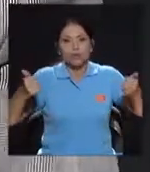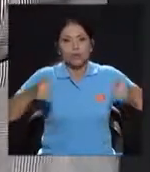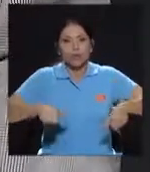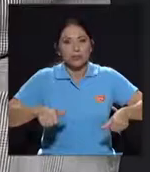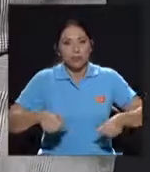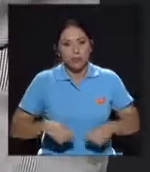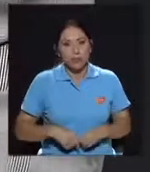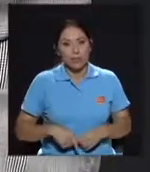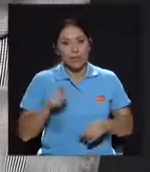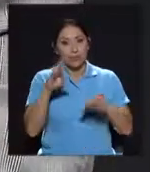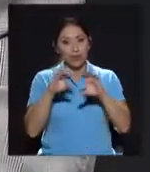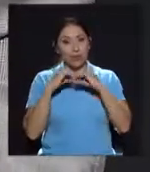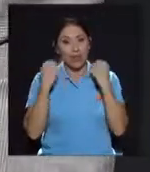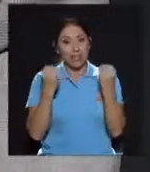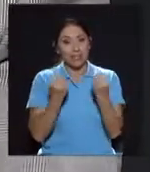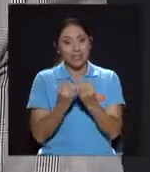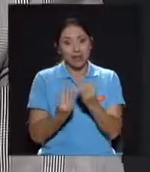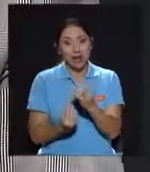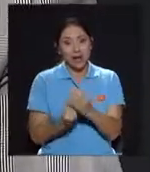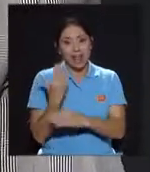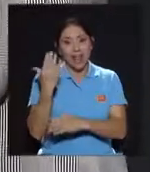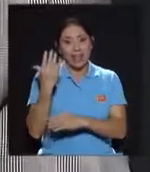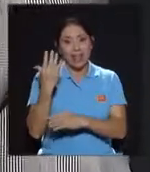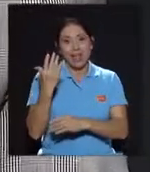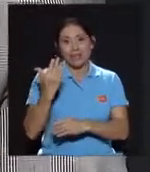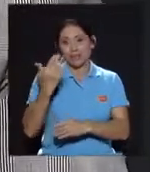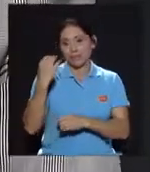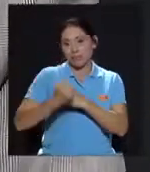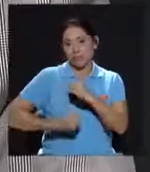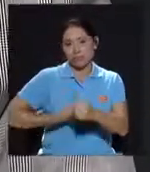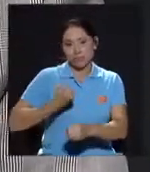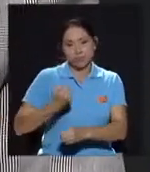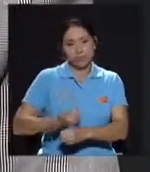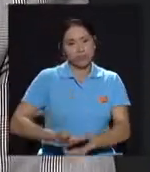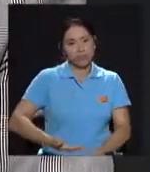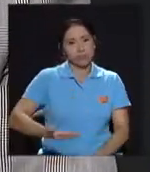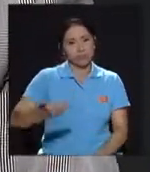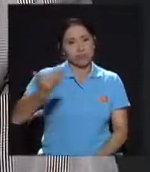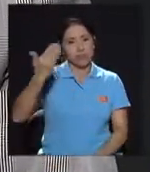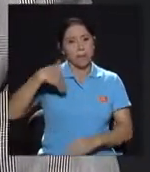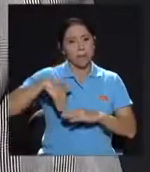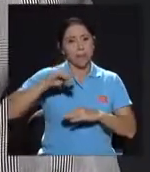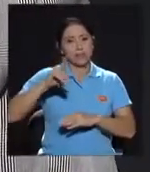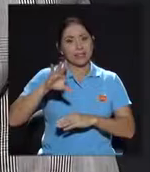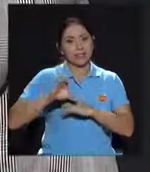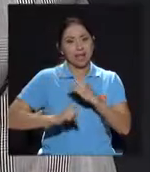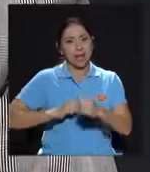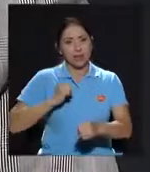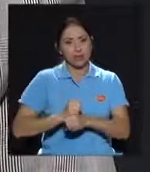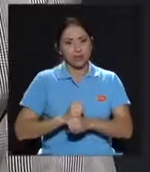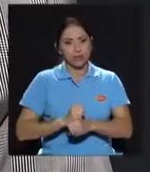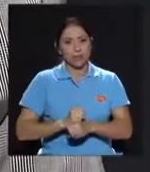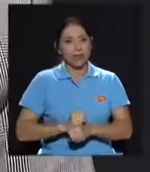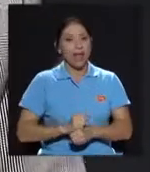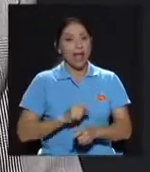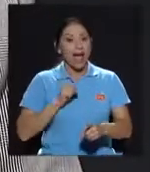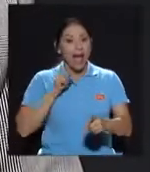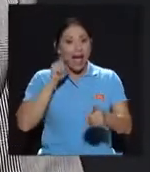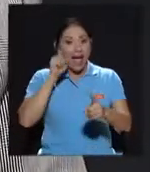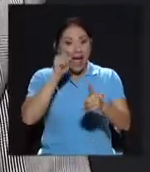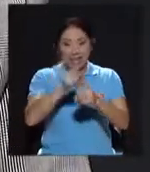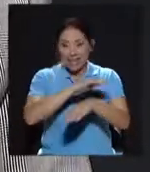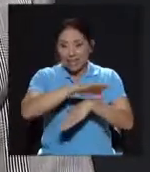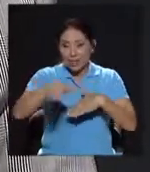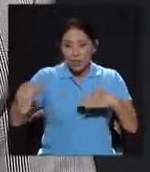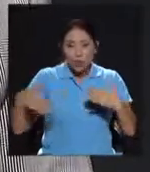una organización creada en el siglo pasado con esa lógica hasta que todos los 164 países no estén de acuerdo